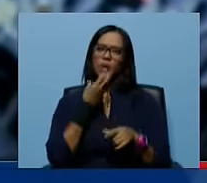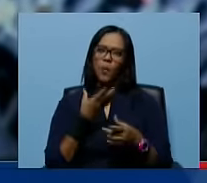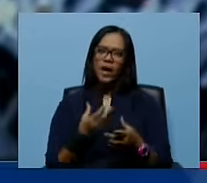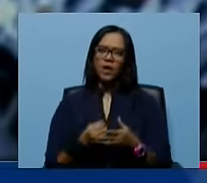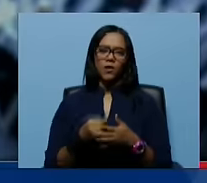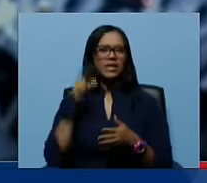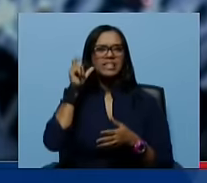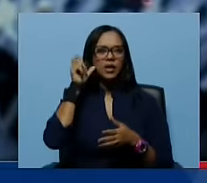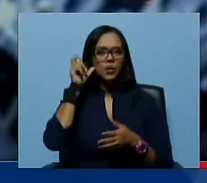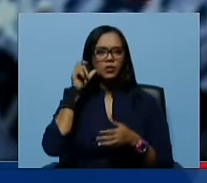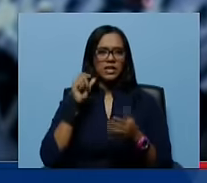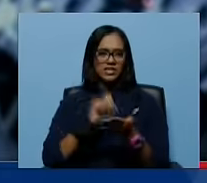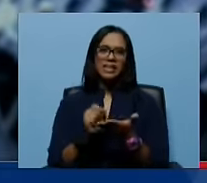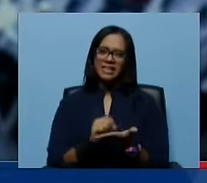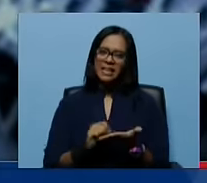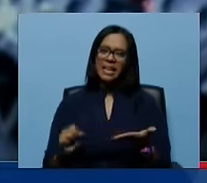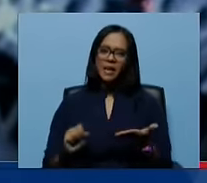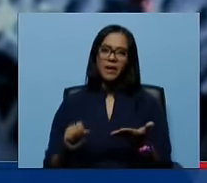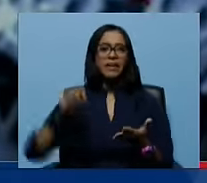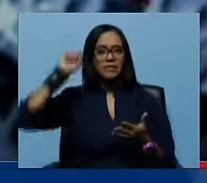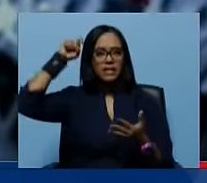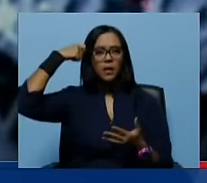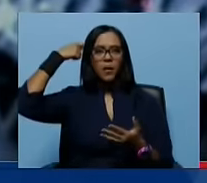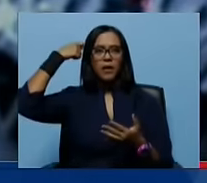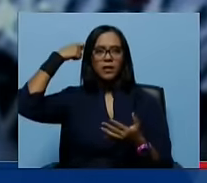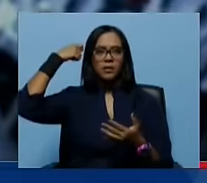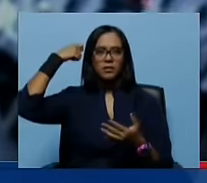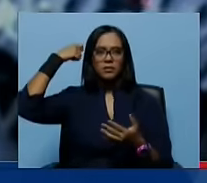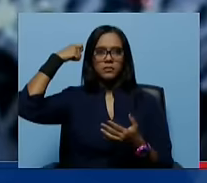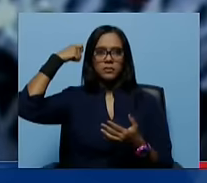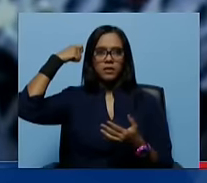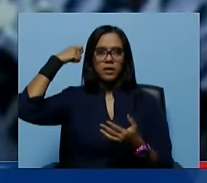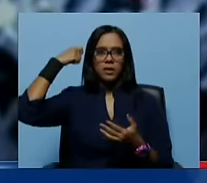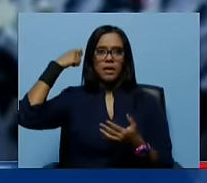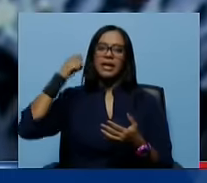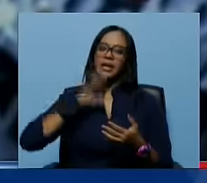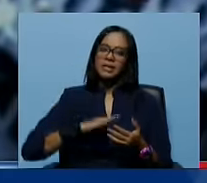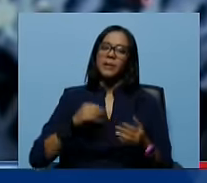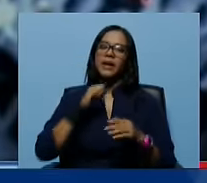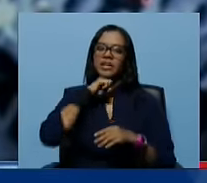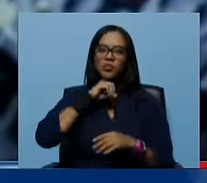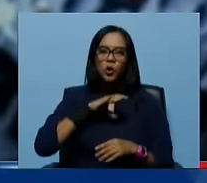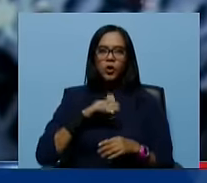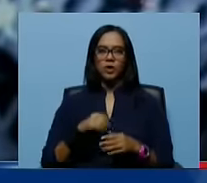se escuche, se escriba, se recuerde, quede para la historia.